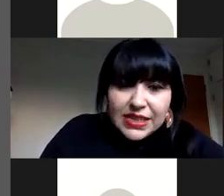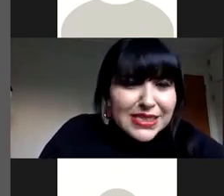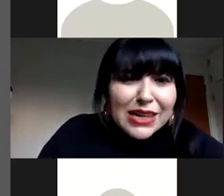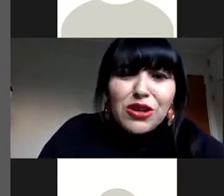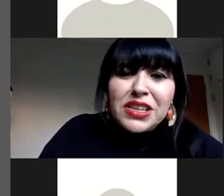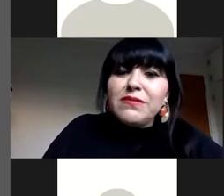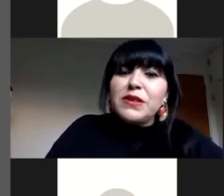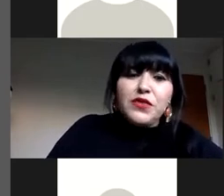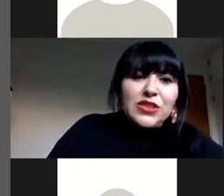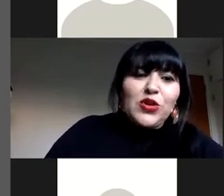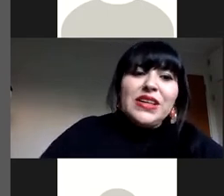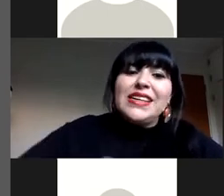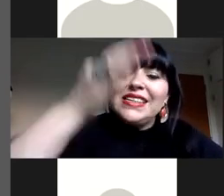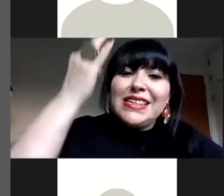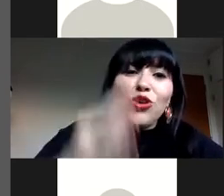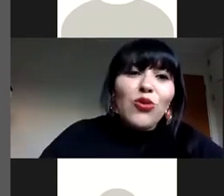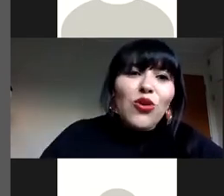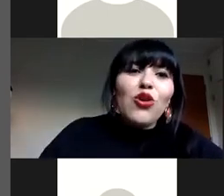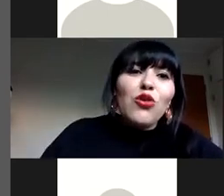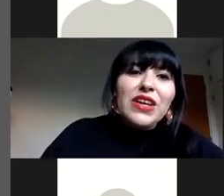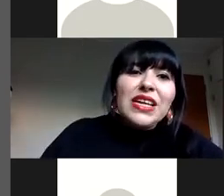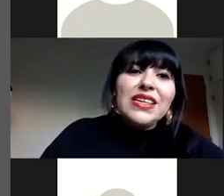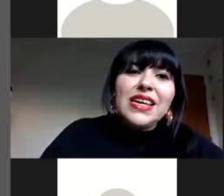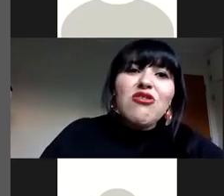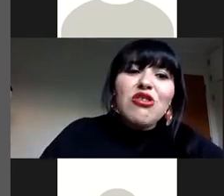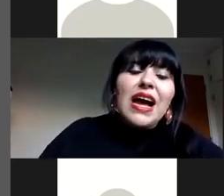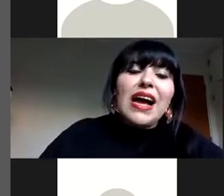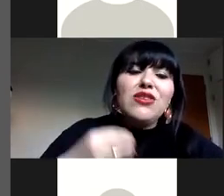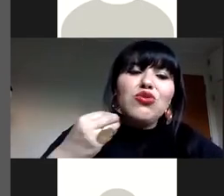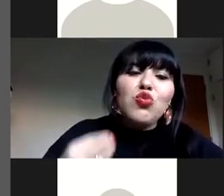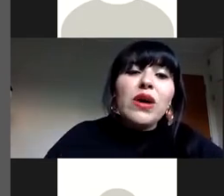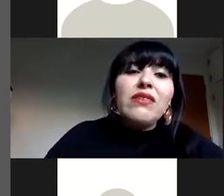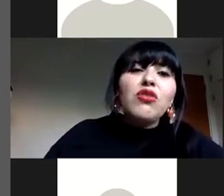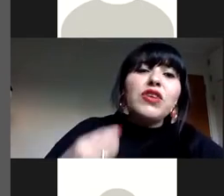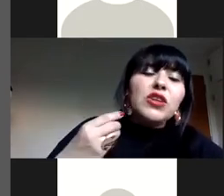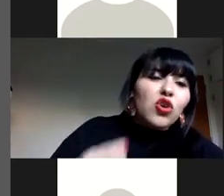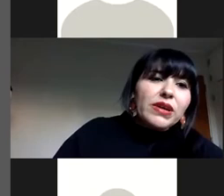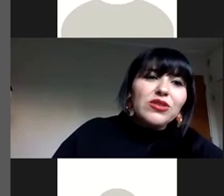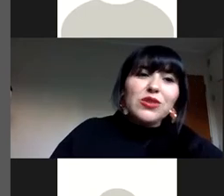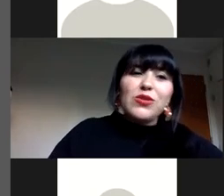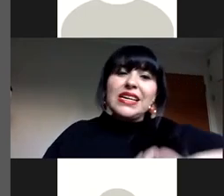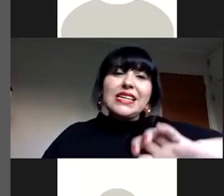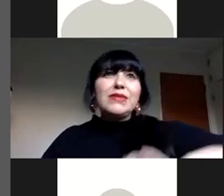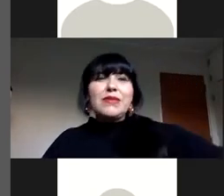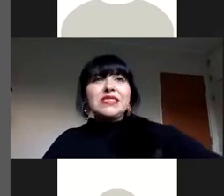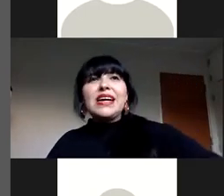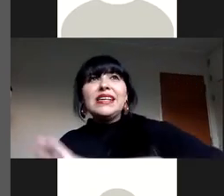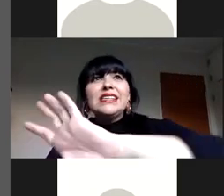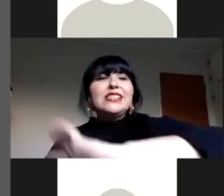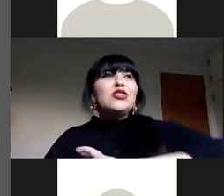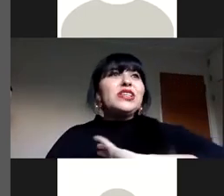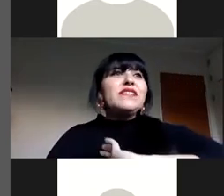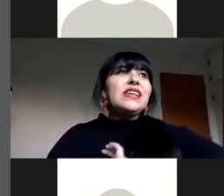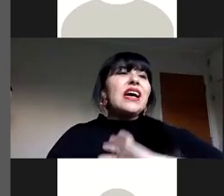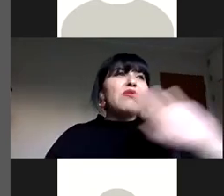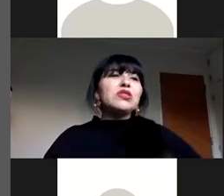Muy bien, se acordaban perfecto. Y como bien dijeron, hay un nuevo fenómeno. ¿Se acuerdan que la semana pasada